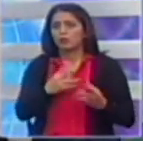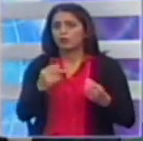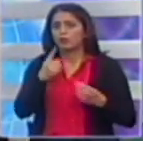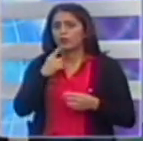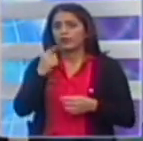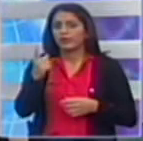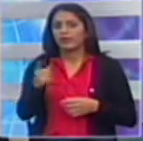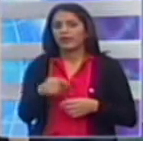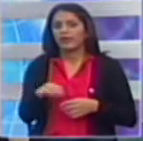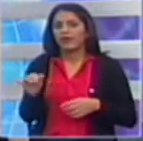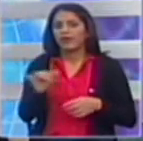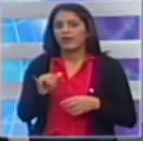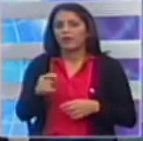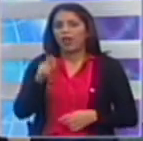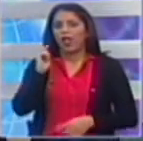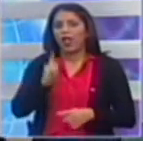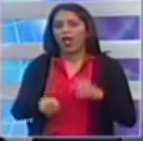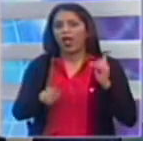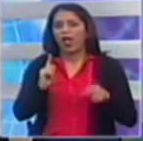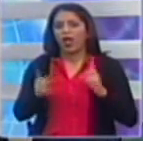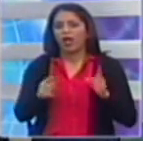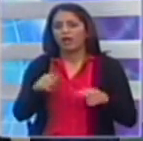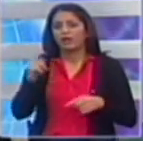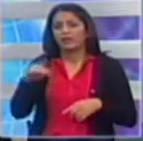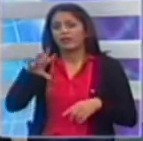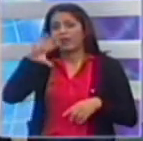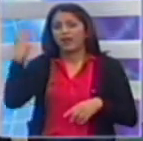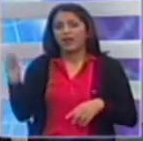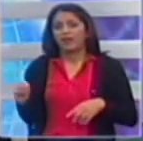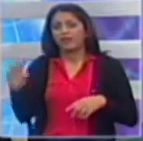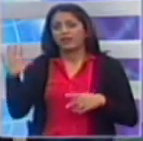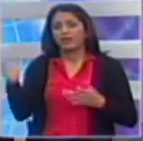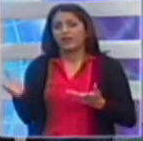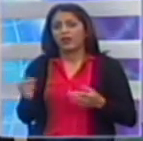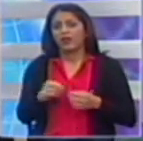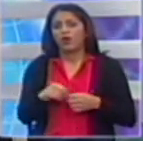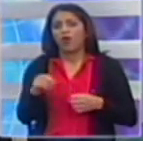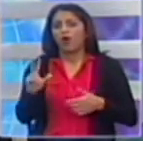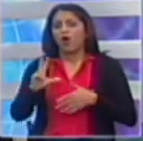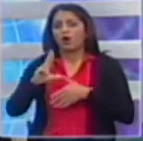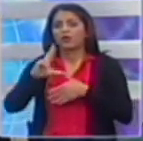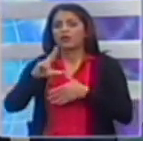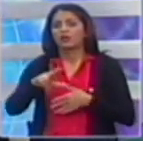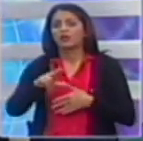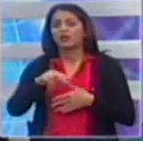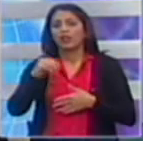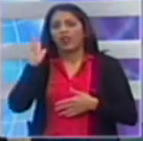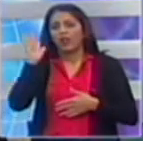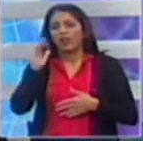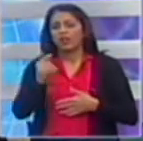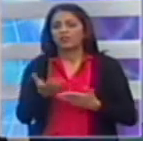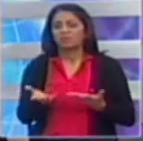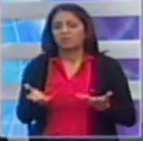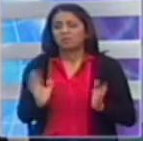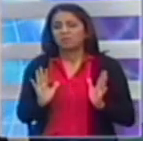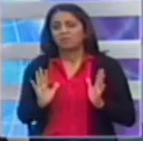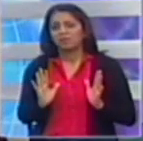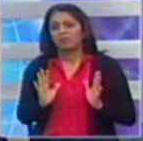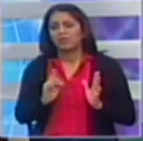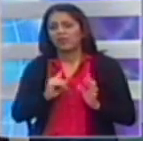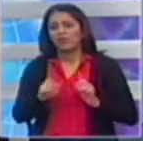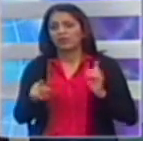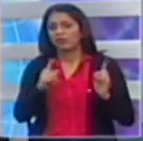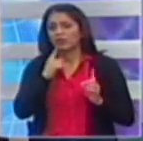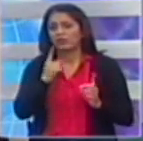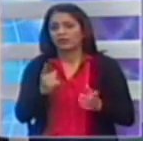dictadores africanos o con líderes de extrema, justamente latinoamericanos. Es un discurso que de lo técnico no hay mucho, sí apela mucho al